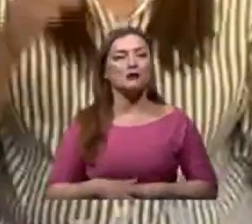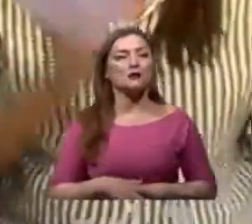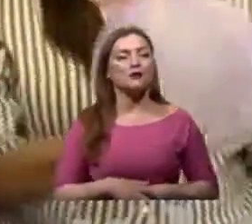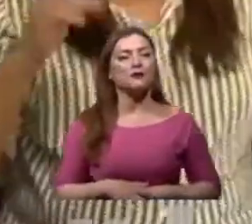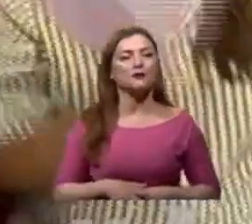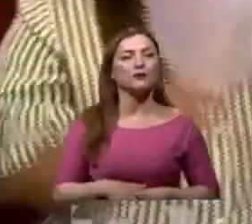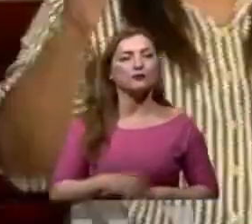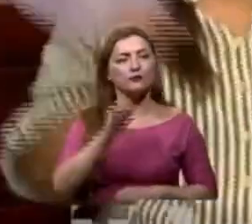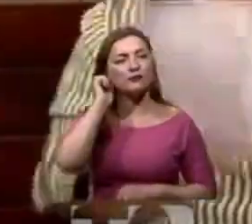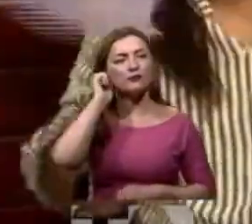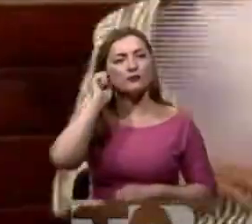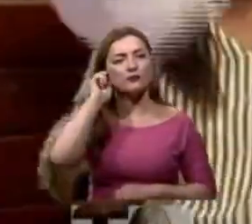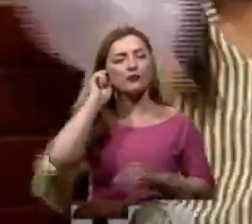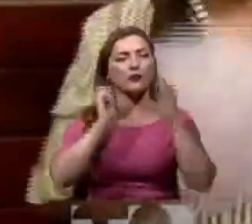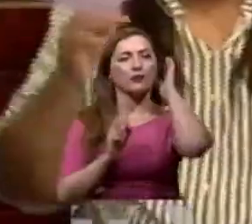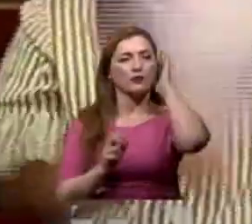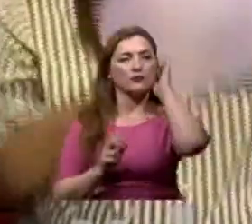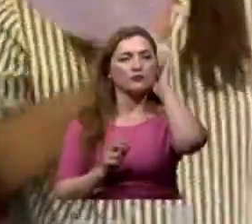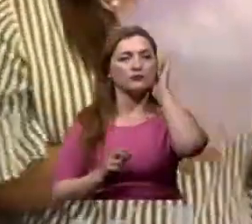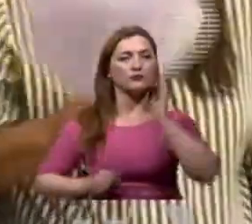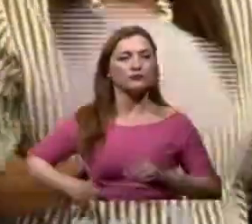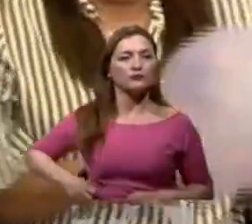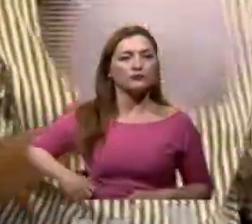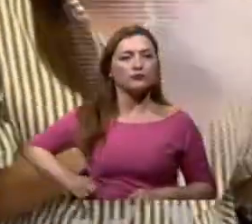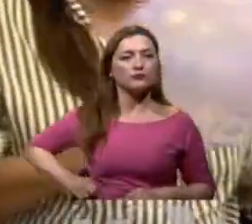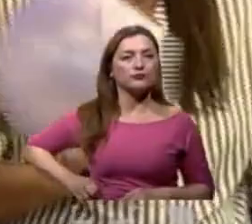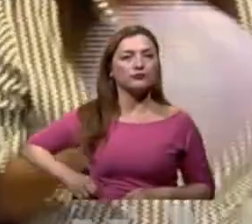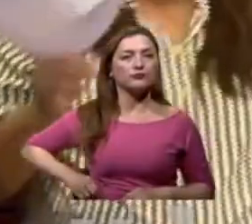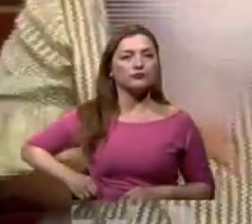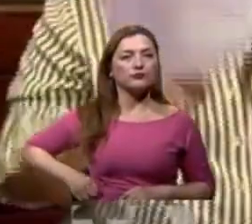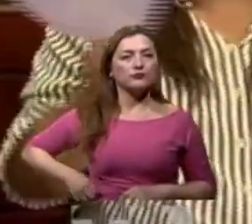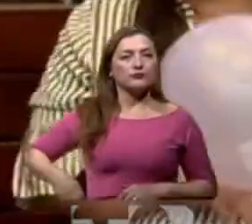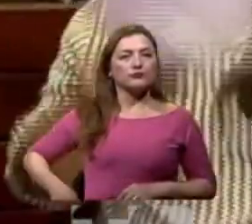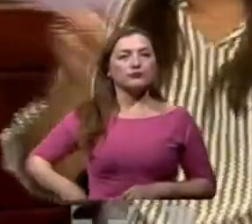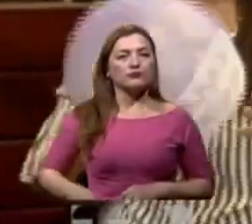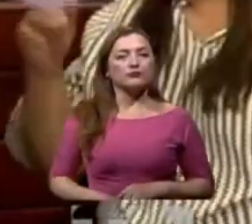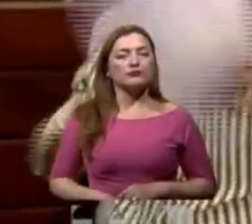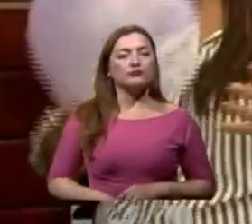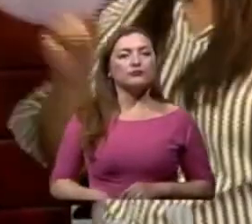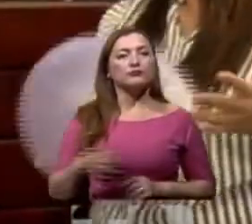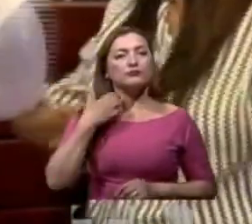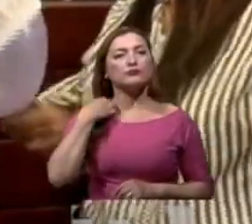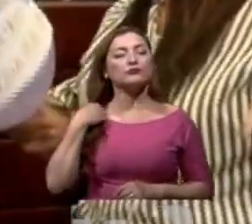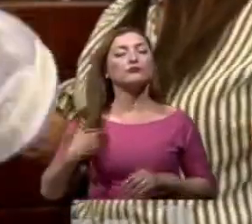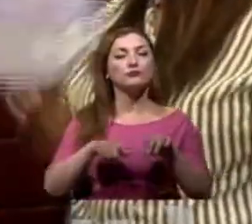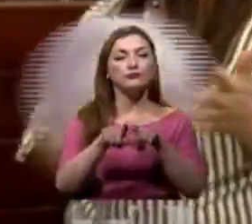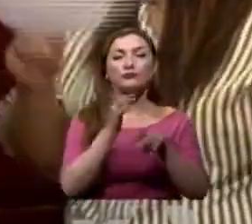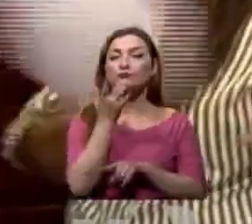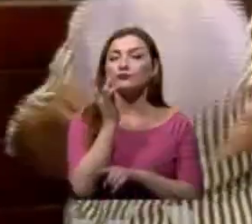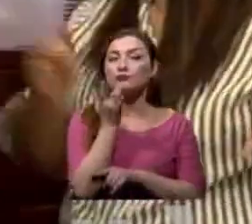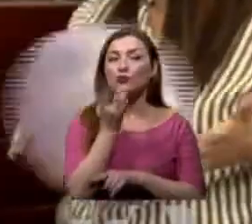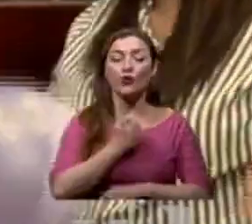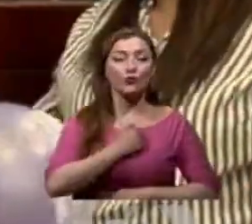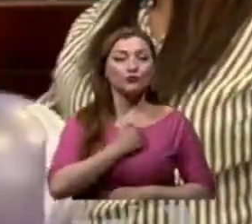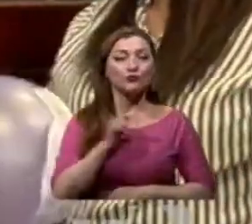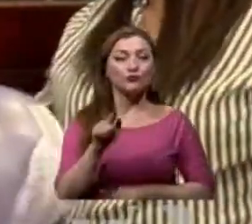dar inicio a este cuarto día del concurso, de su concurso favorito, la guagua más linda, porque sí, además de ser nuestro, también es